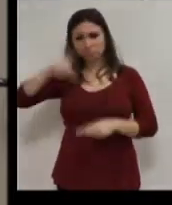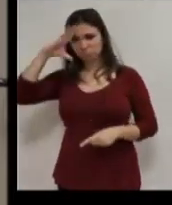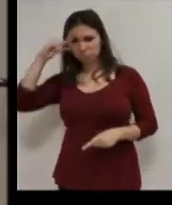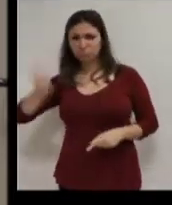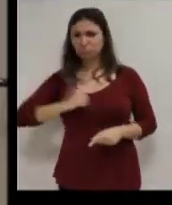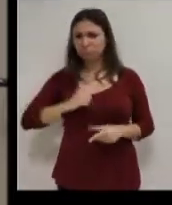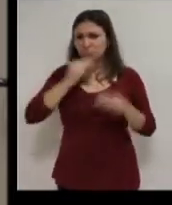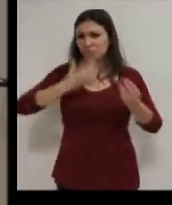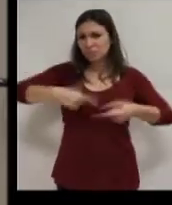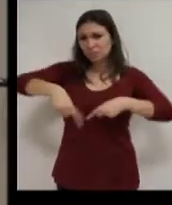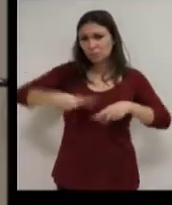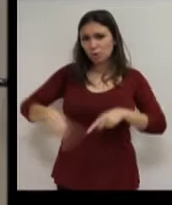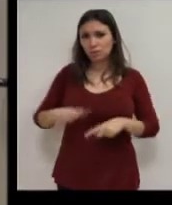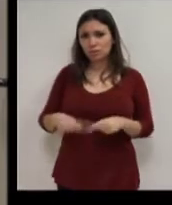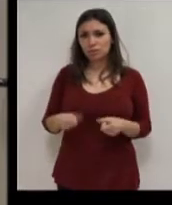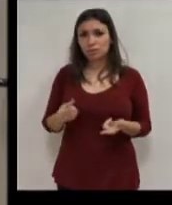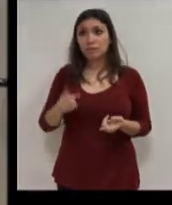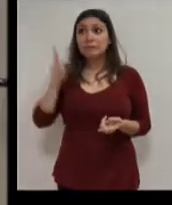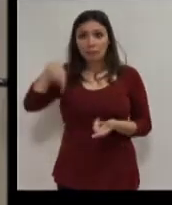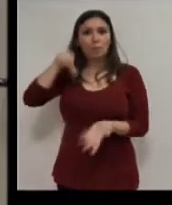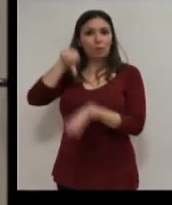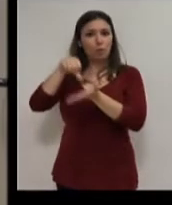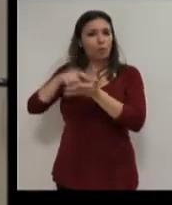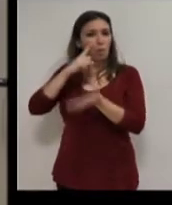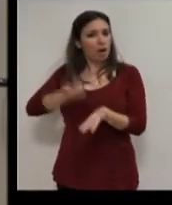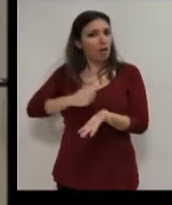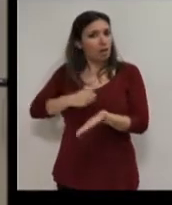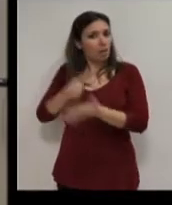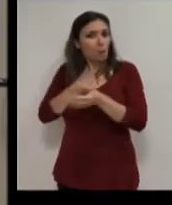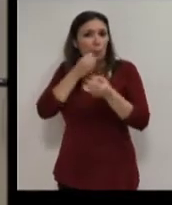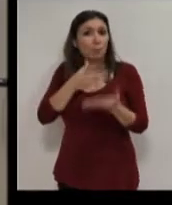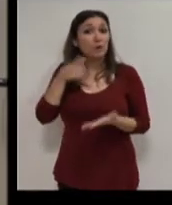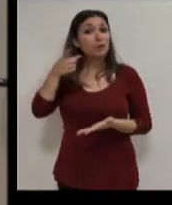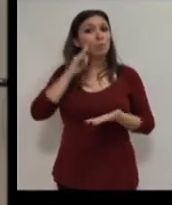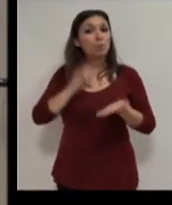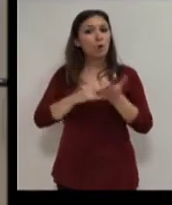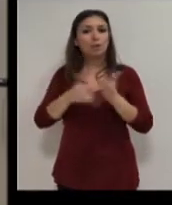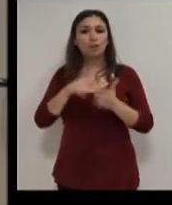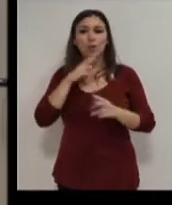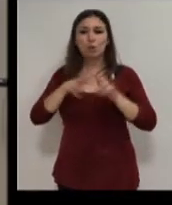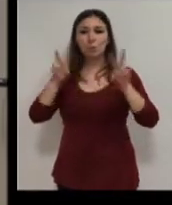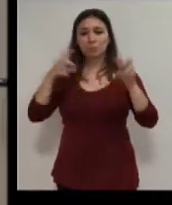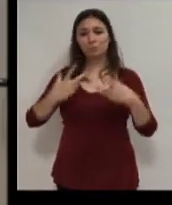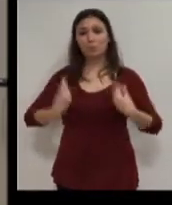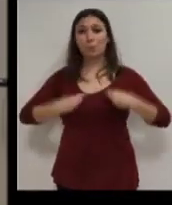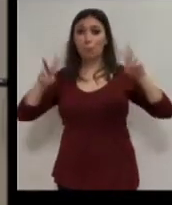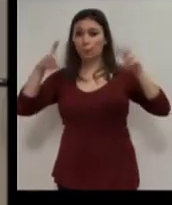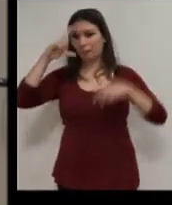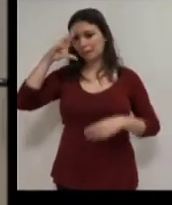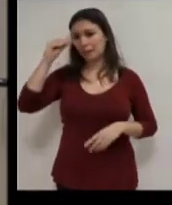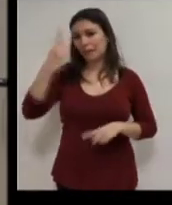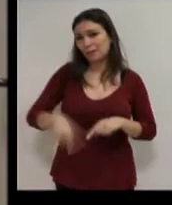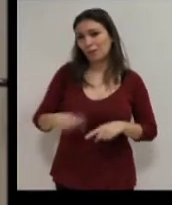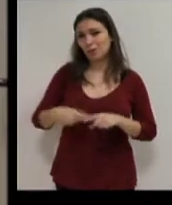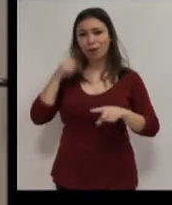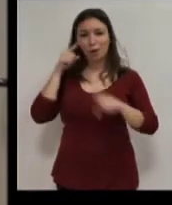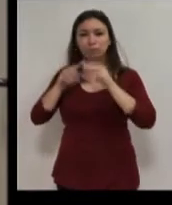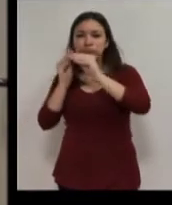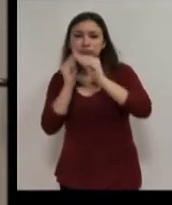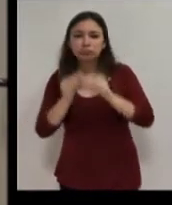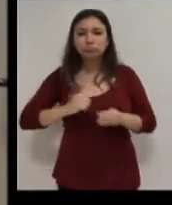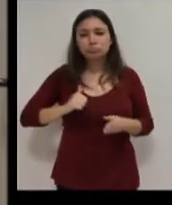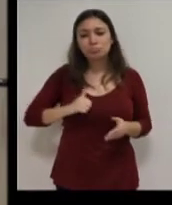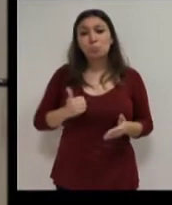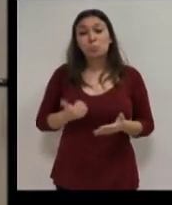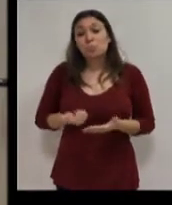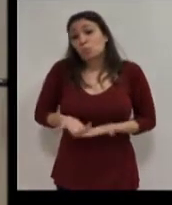hacer actuaciones inteligentes en materia de transportes y en otras materias de la ciudad, pero que es un proyecto de ciudad inteligente, bueno, no vamos a dejarlo